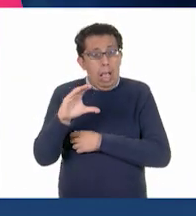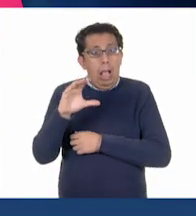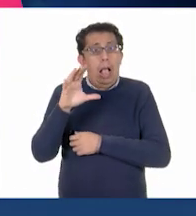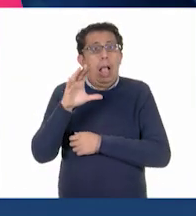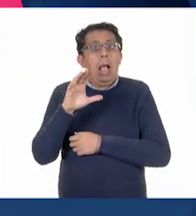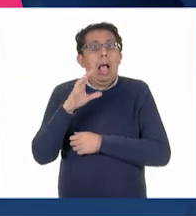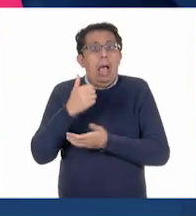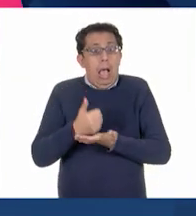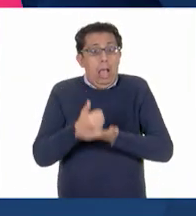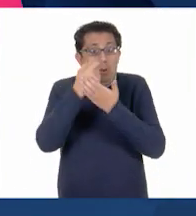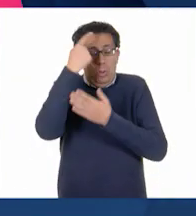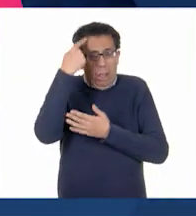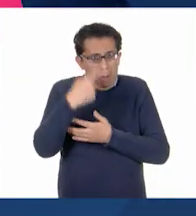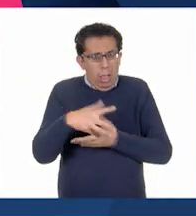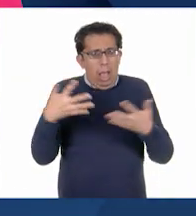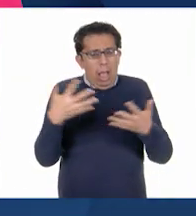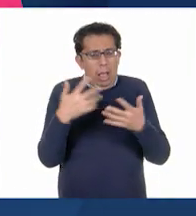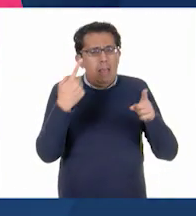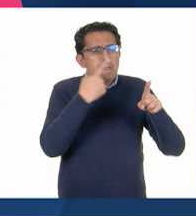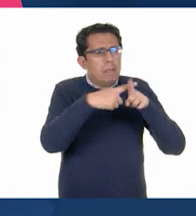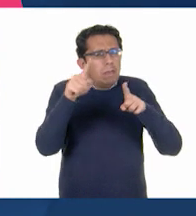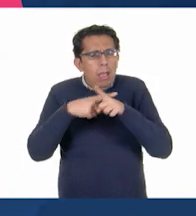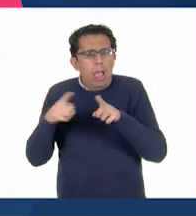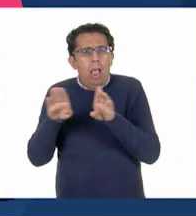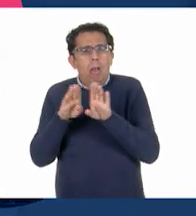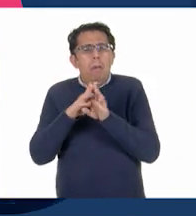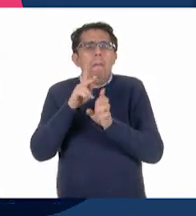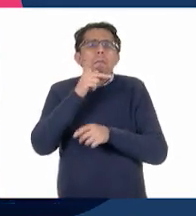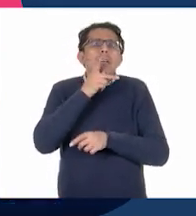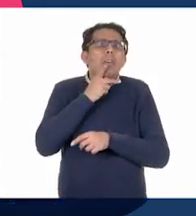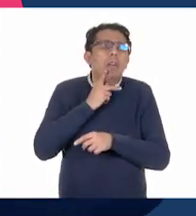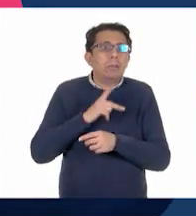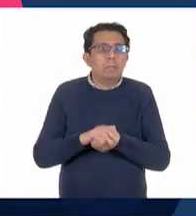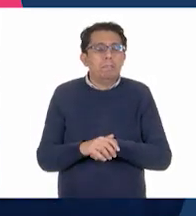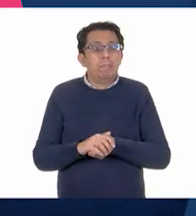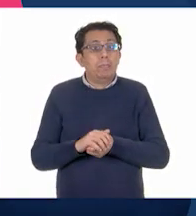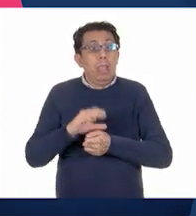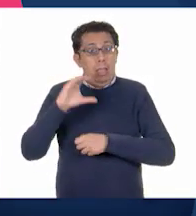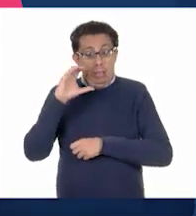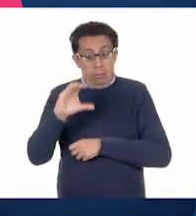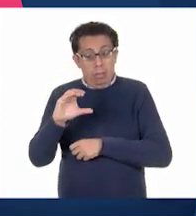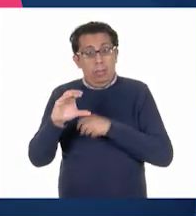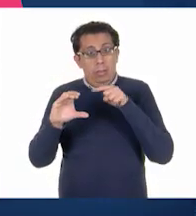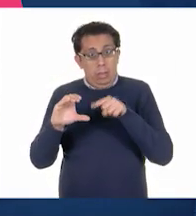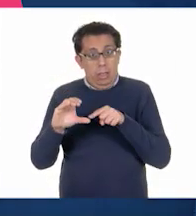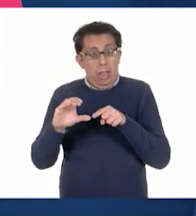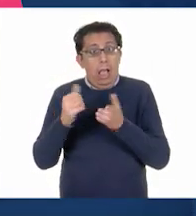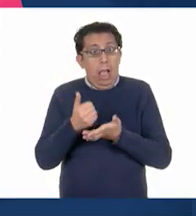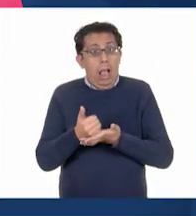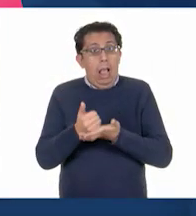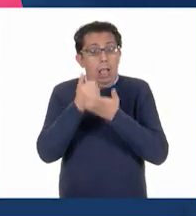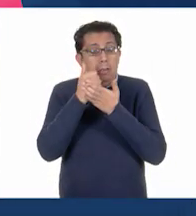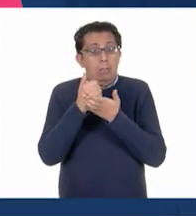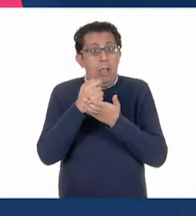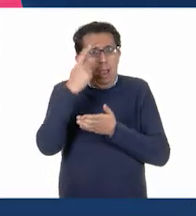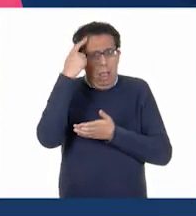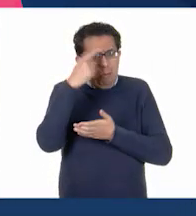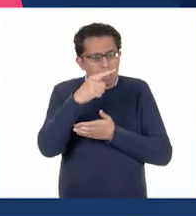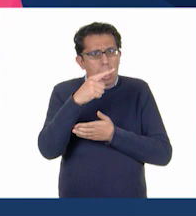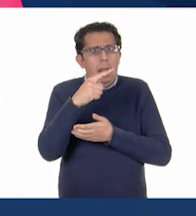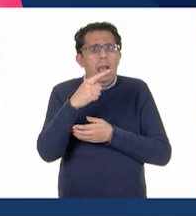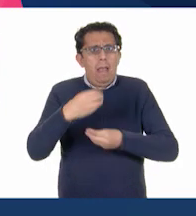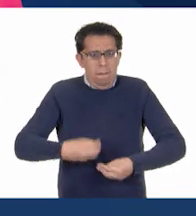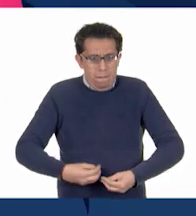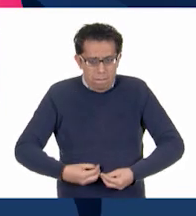formar combustibles fósiles como el petróleo. El carbono es uno de los elementos que sustentan toda la vida en la